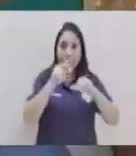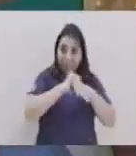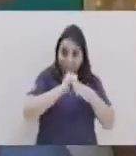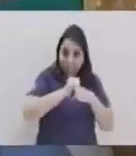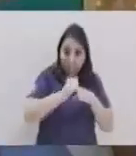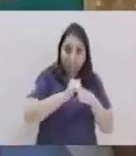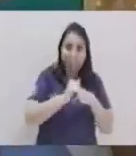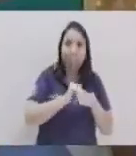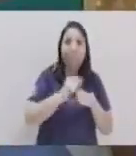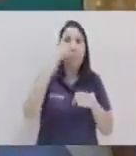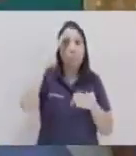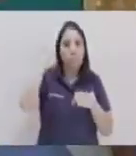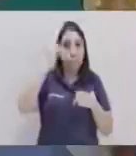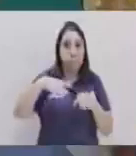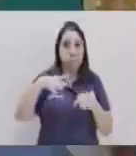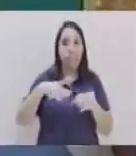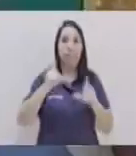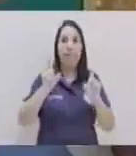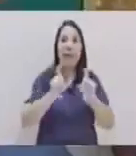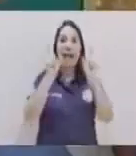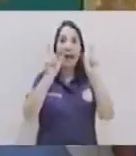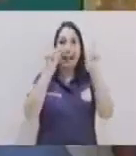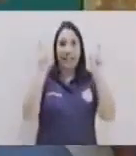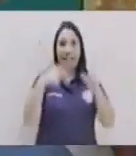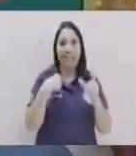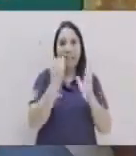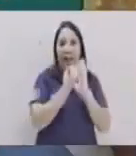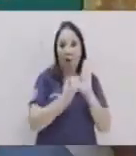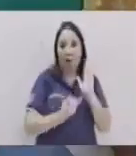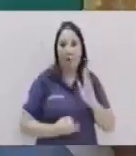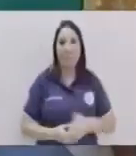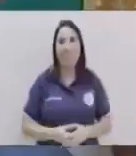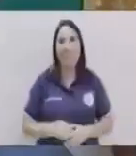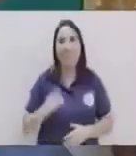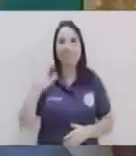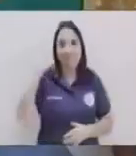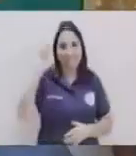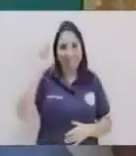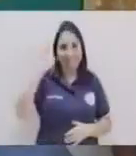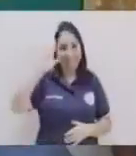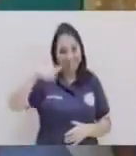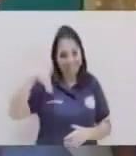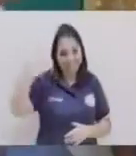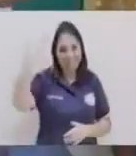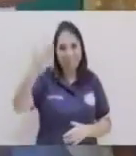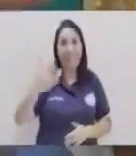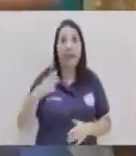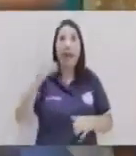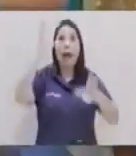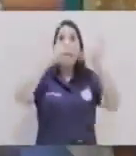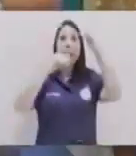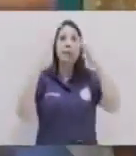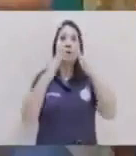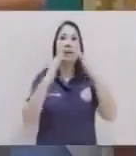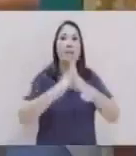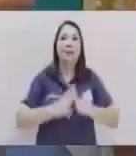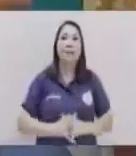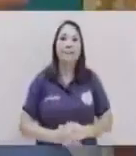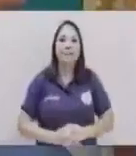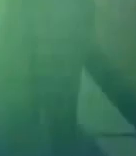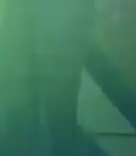su creatividad y así pues podrán lograr hacer muchas cosas más. Así que no le cambien, porque ya seguimos con más de su programa Aprendo en Casa.